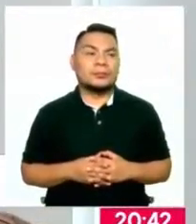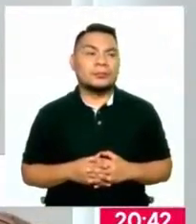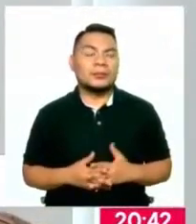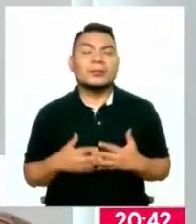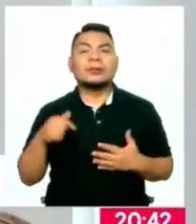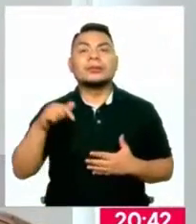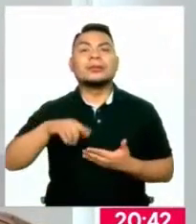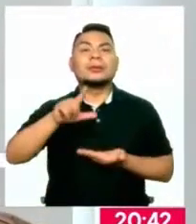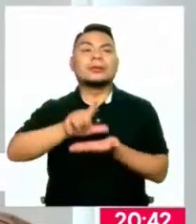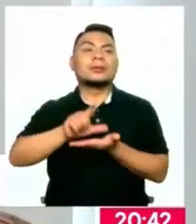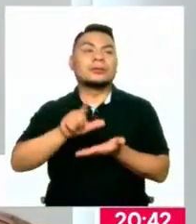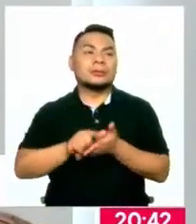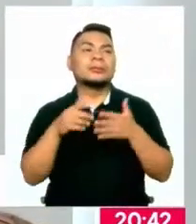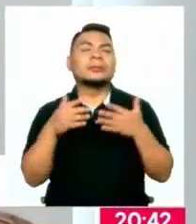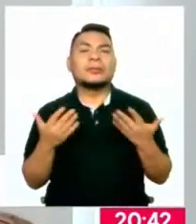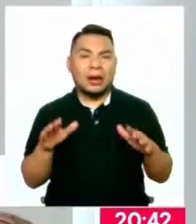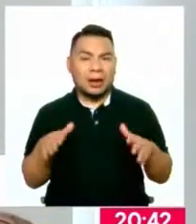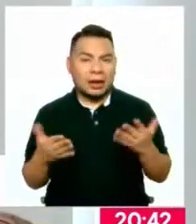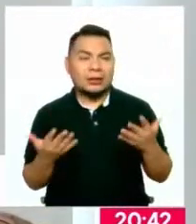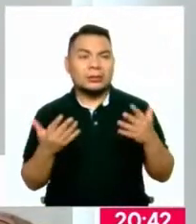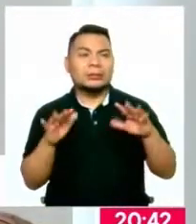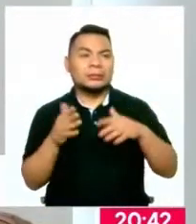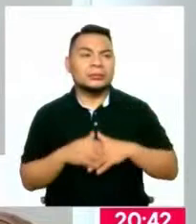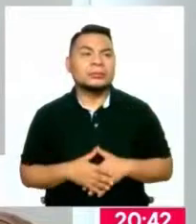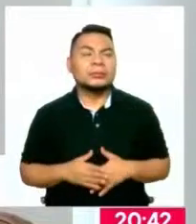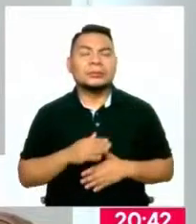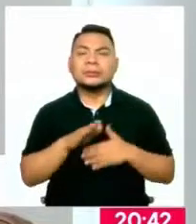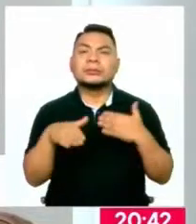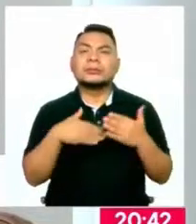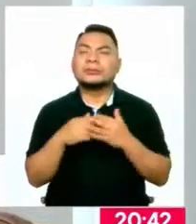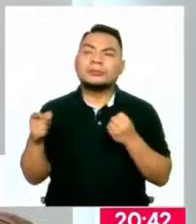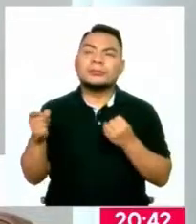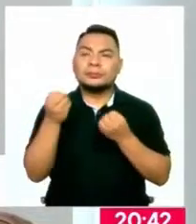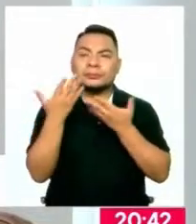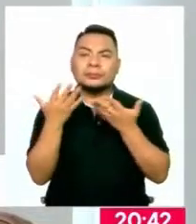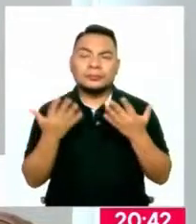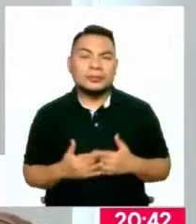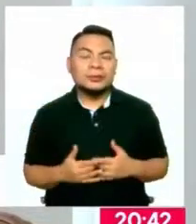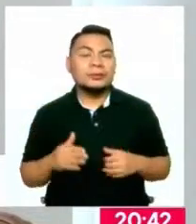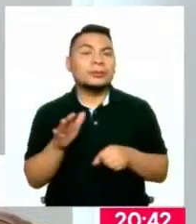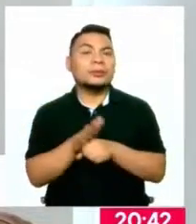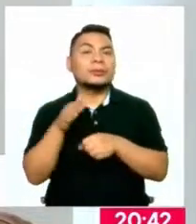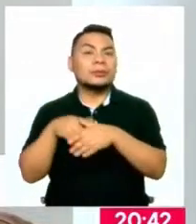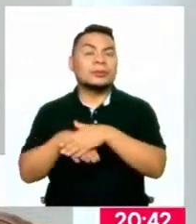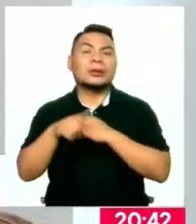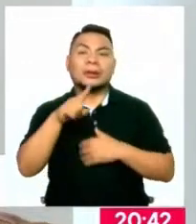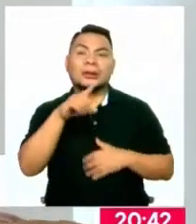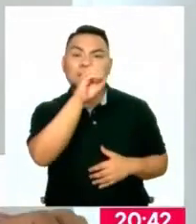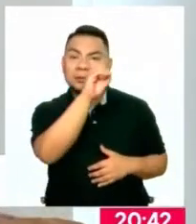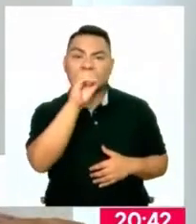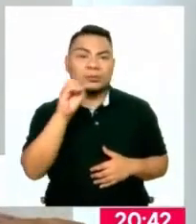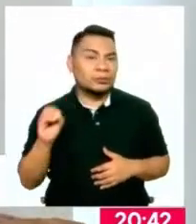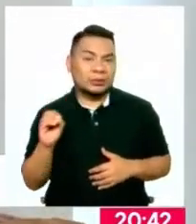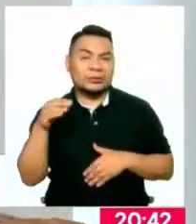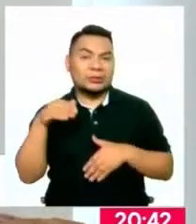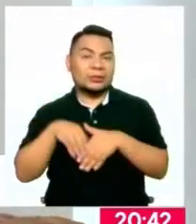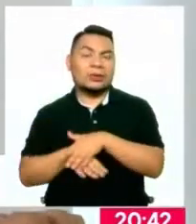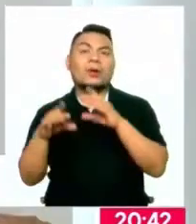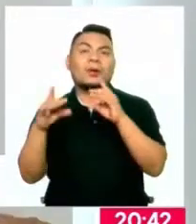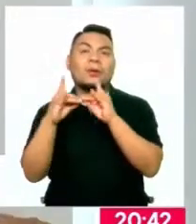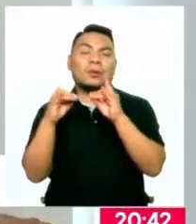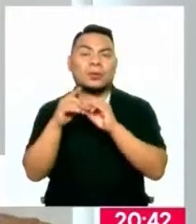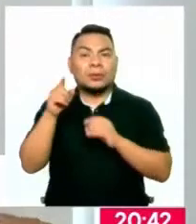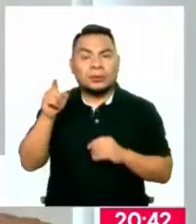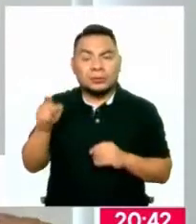En Lima tenemos prácticamente, entre todos los hospitales, una ocupación del 100% de las